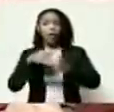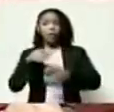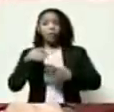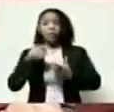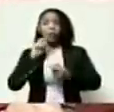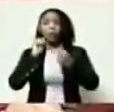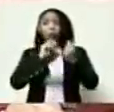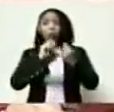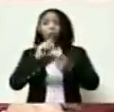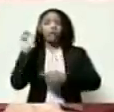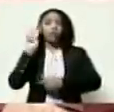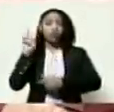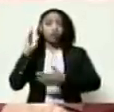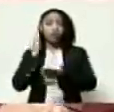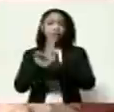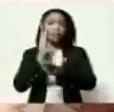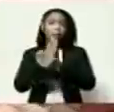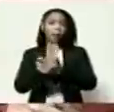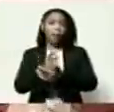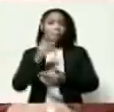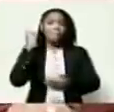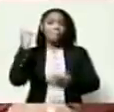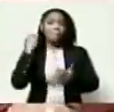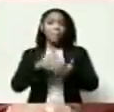tiempo? Creo que son más de